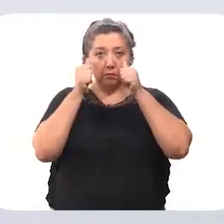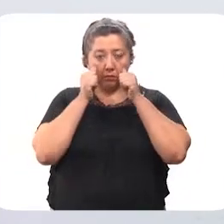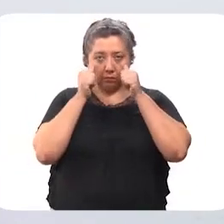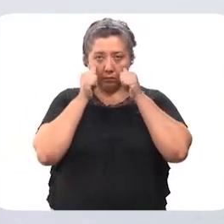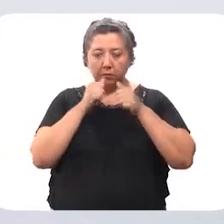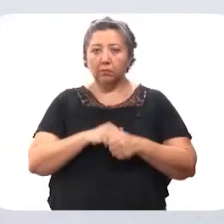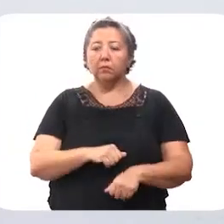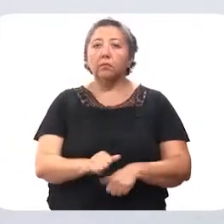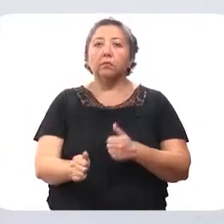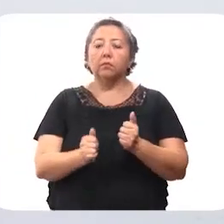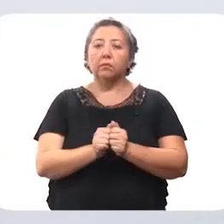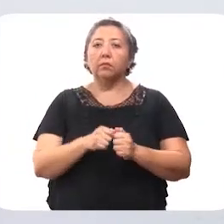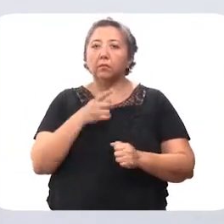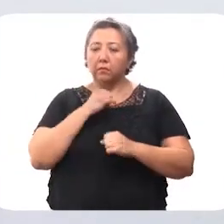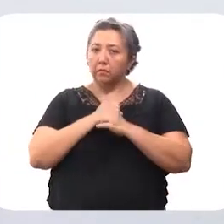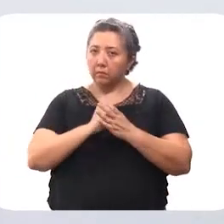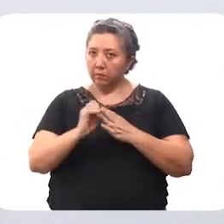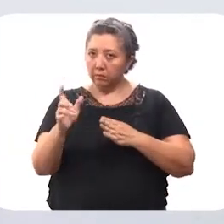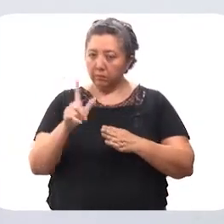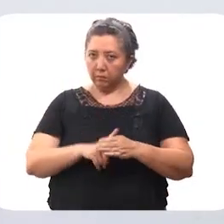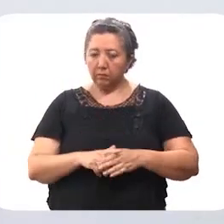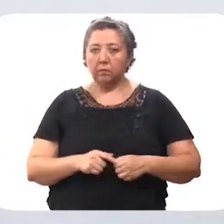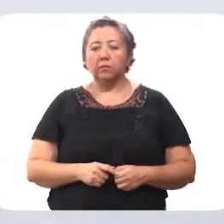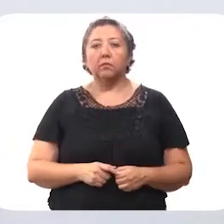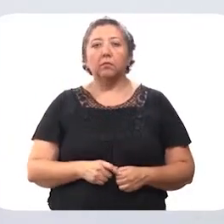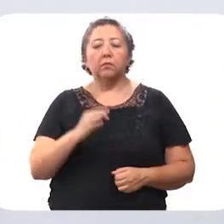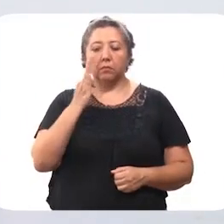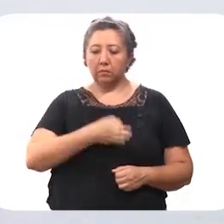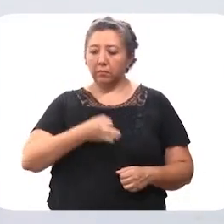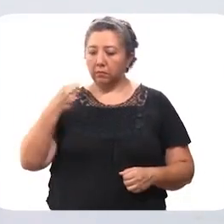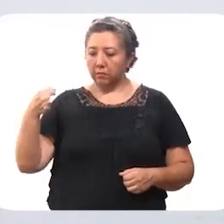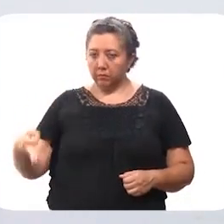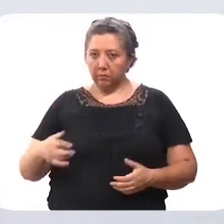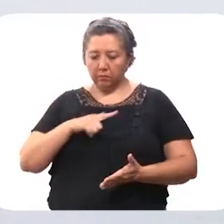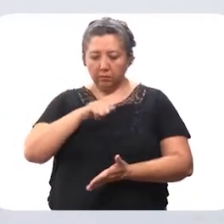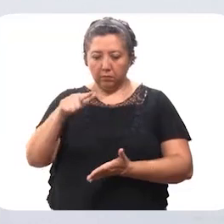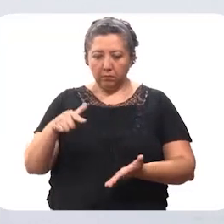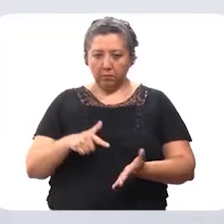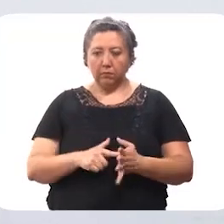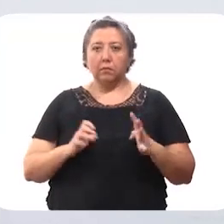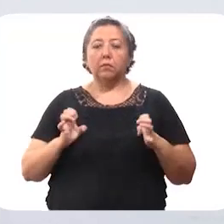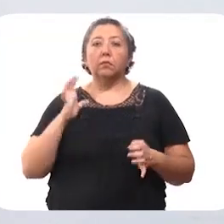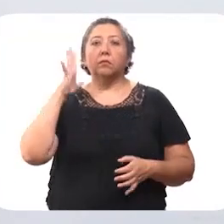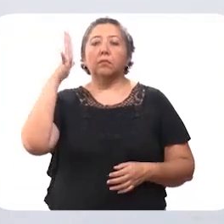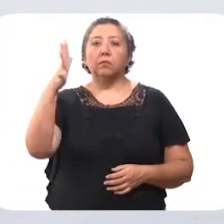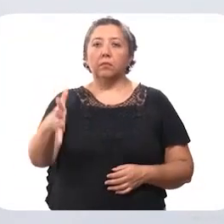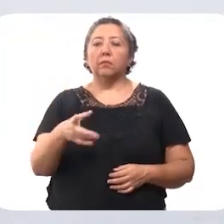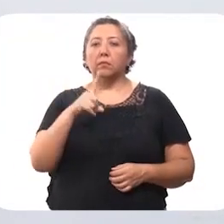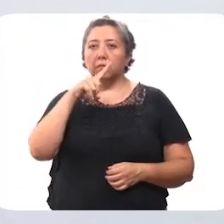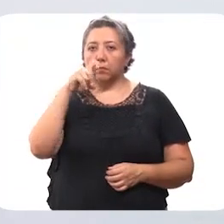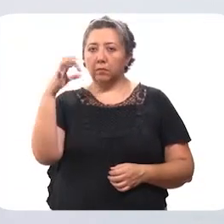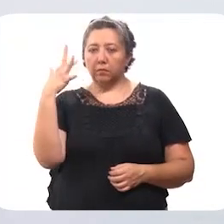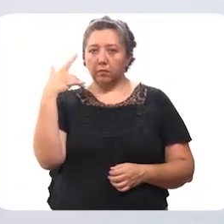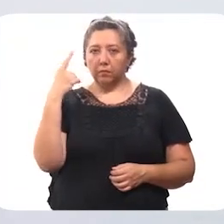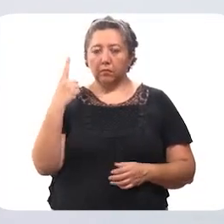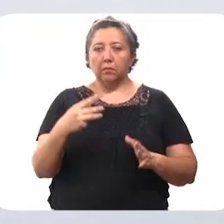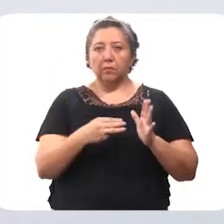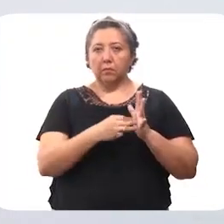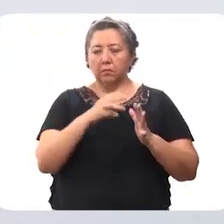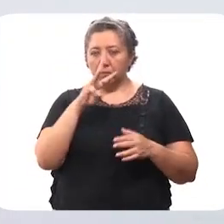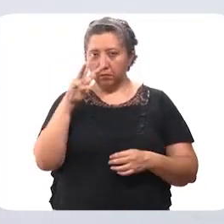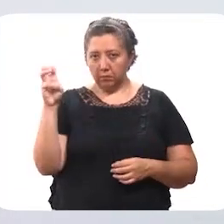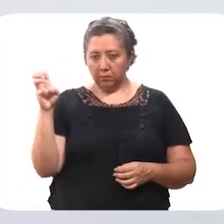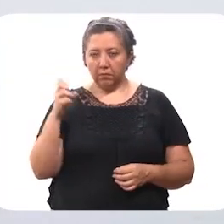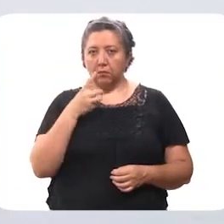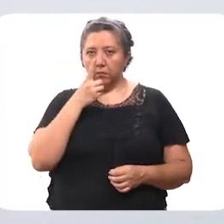a través de los canales oficiales de las fechas y sedes donde se estará aplicando las 151.300